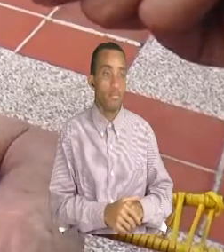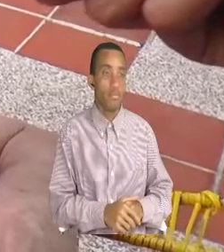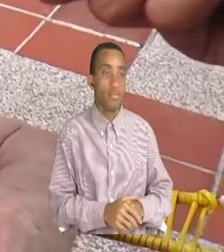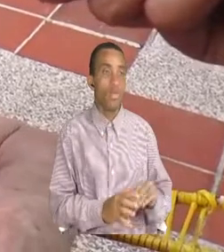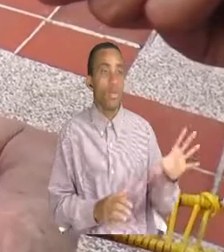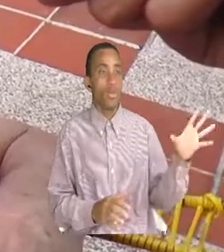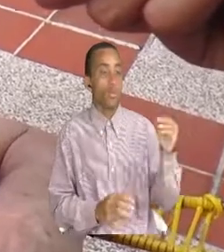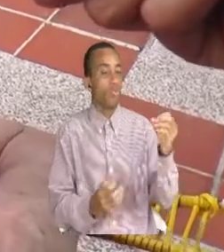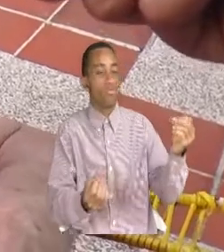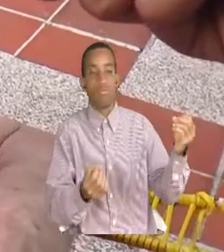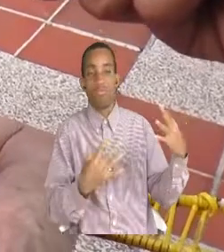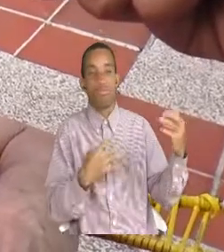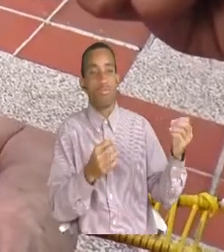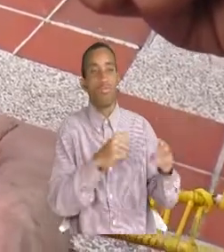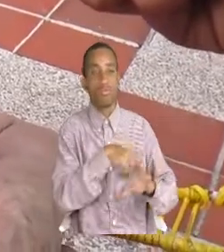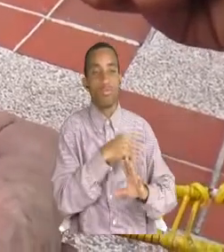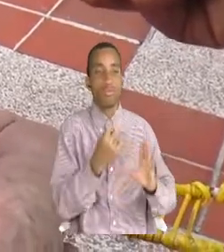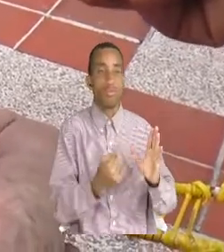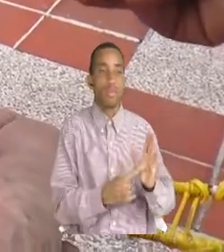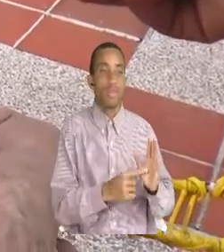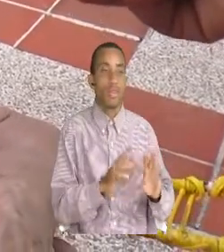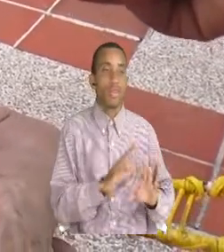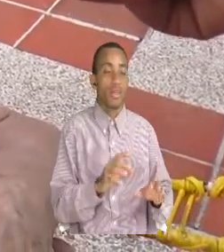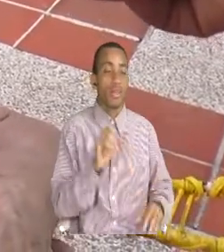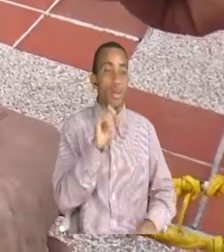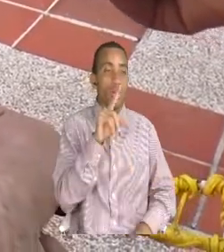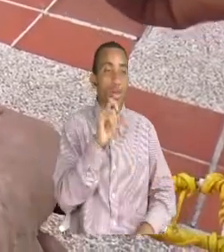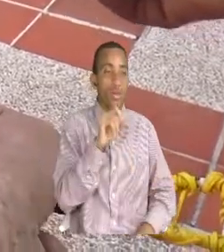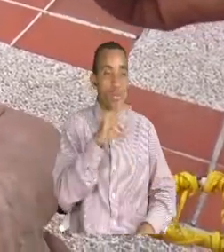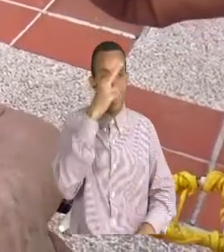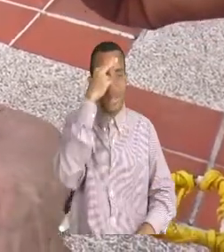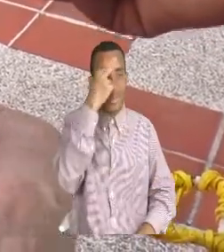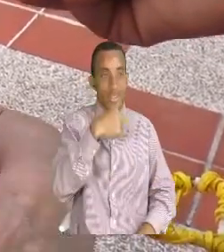Todo me lo ha dado. 11 hijos me dio.